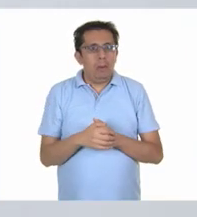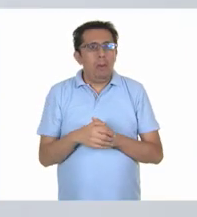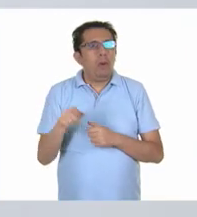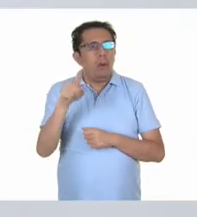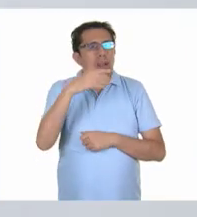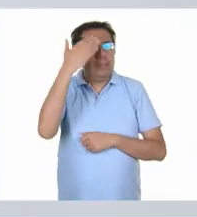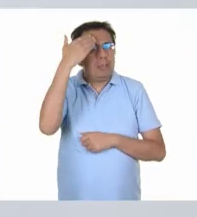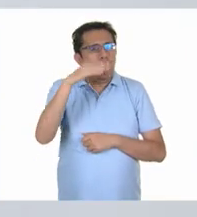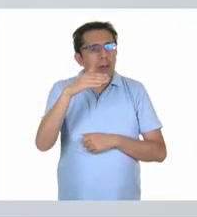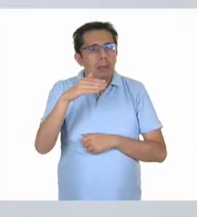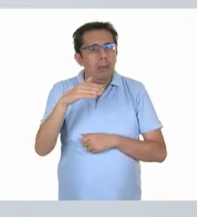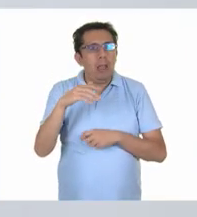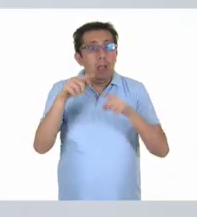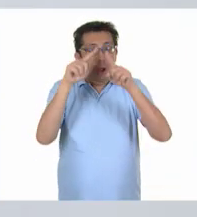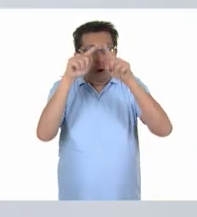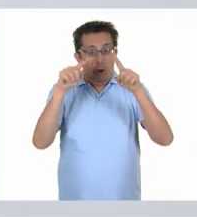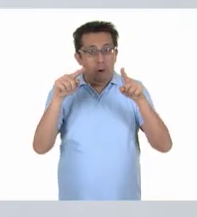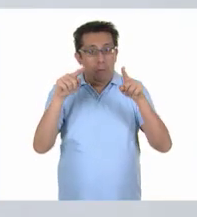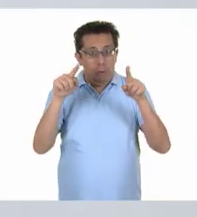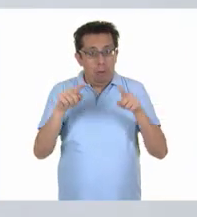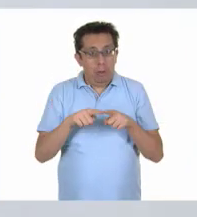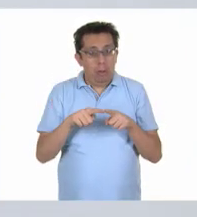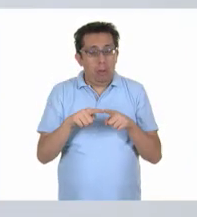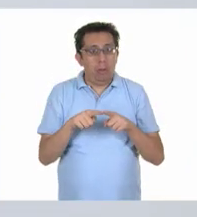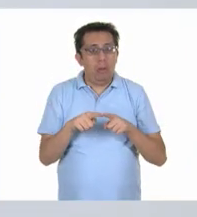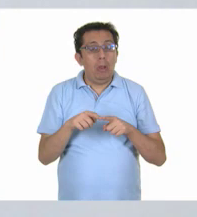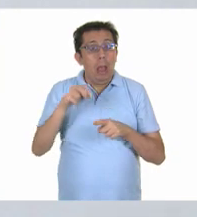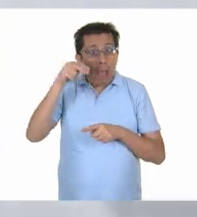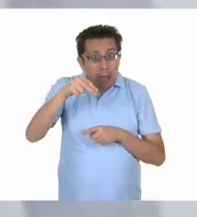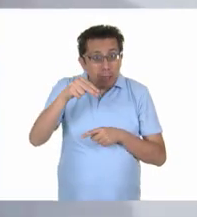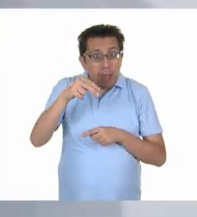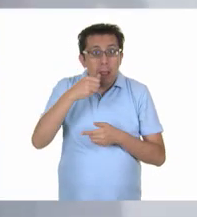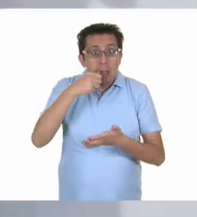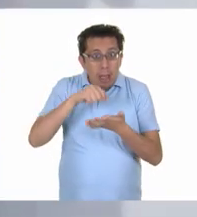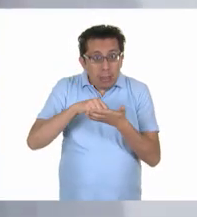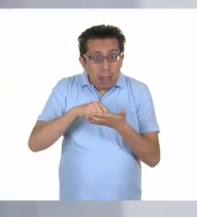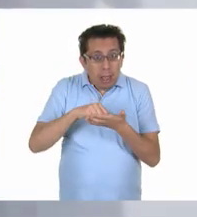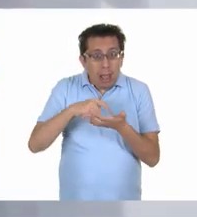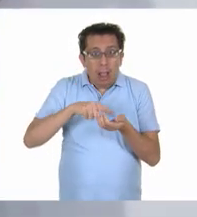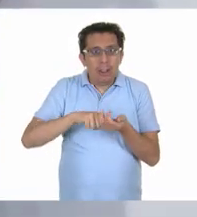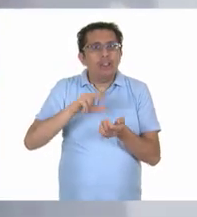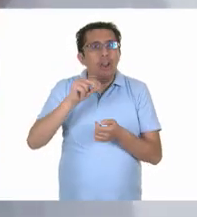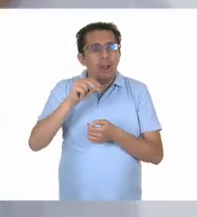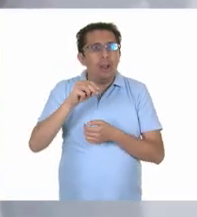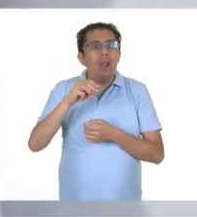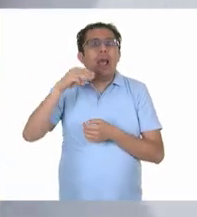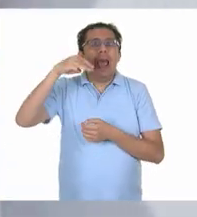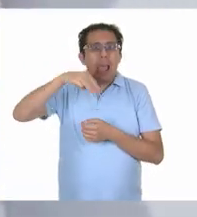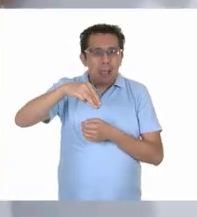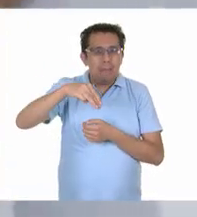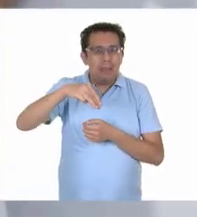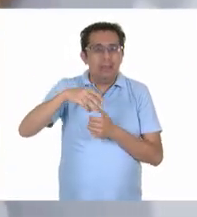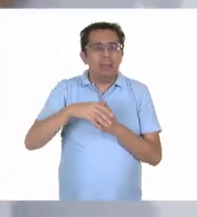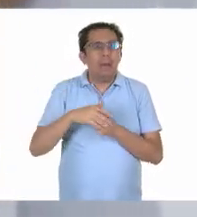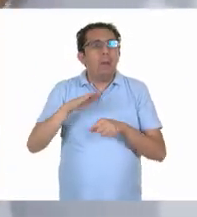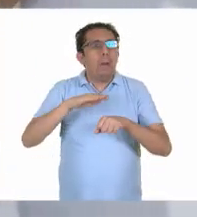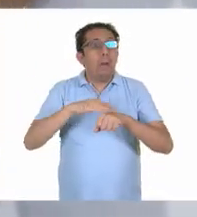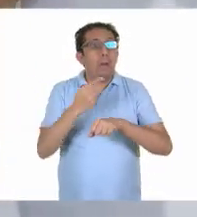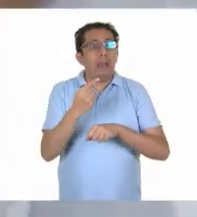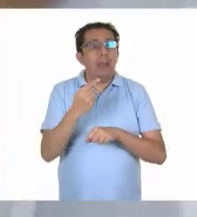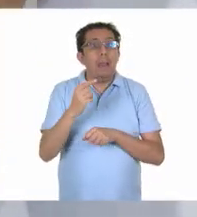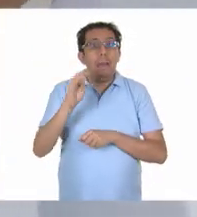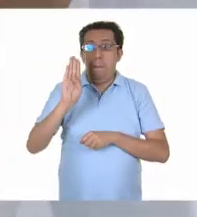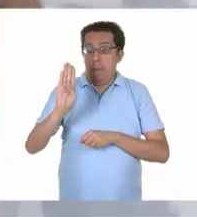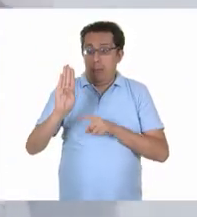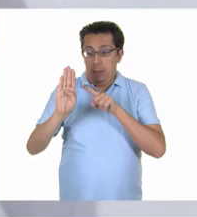su nombre. ¿Y saben que el rombo no se escribe con N, verdad? ¿Se escribe con qué? ¡Ay, con una M! ¡Muy